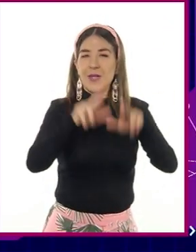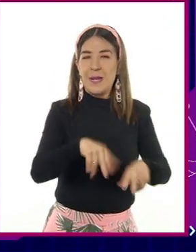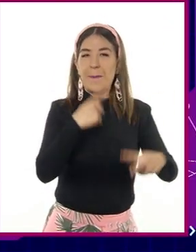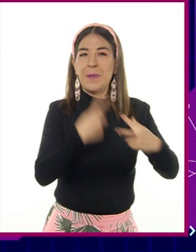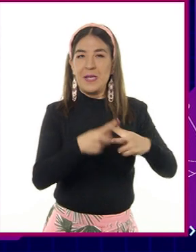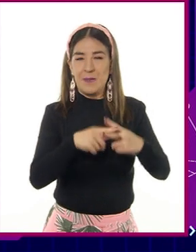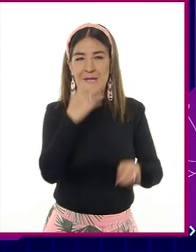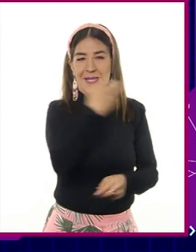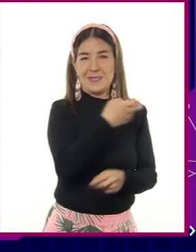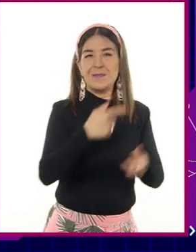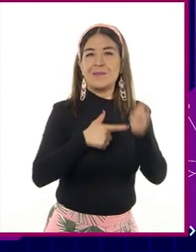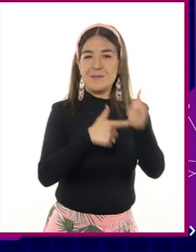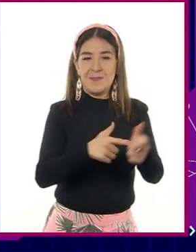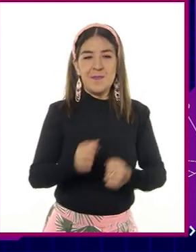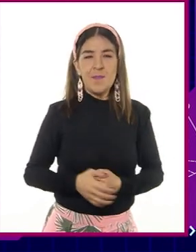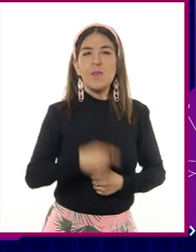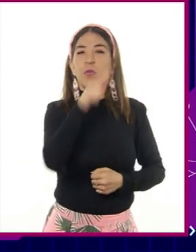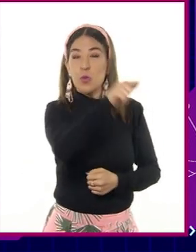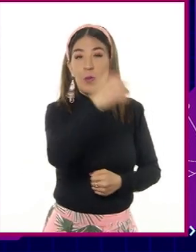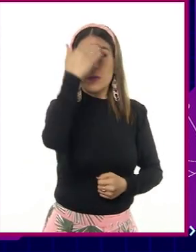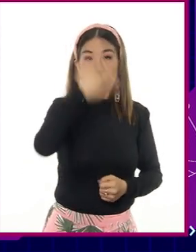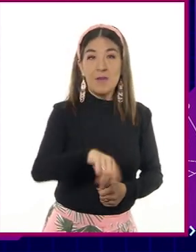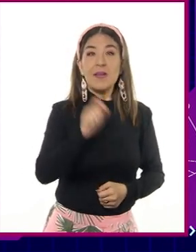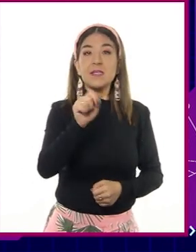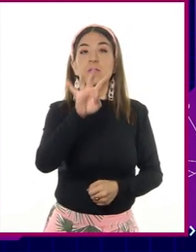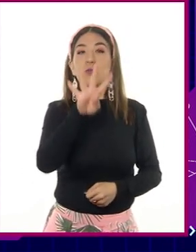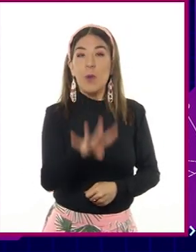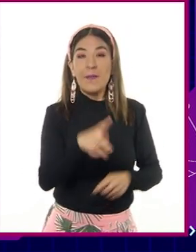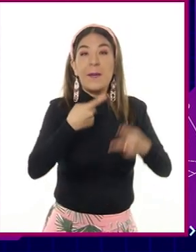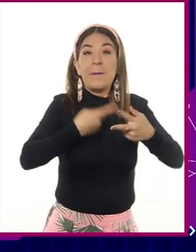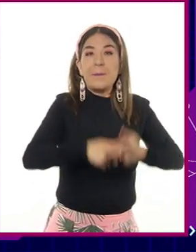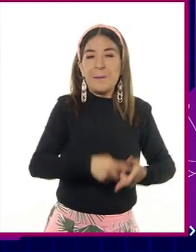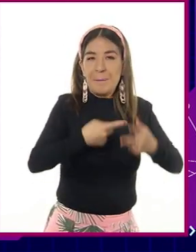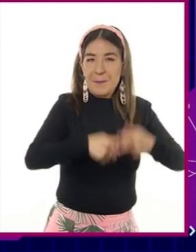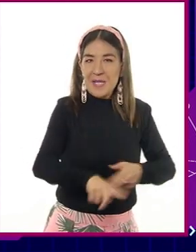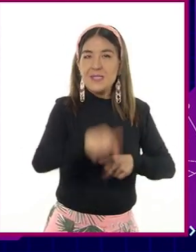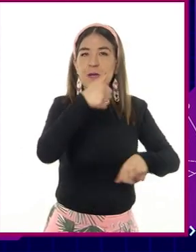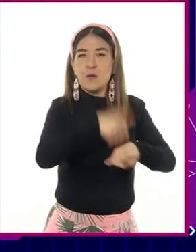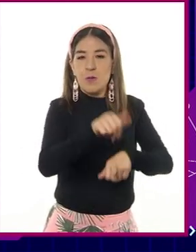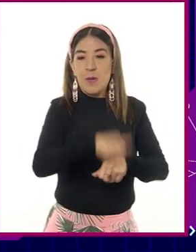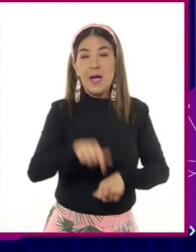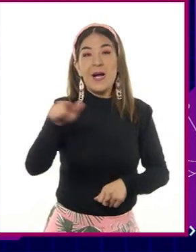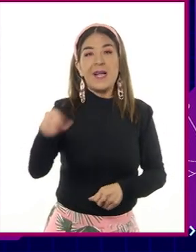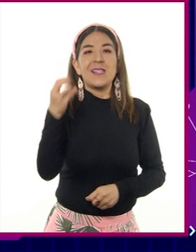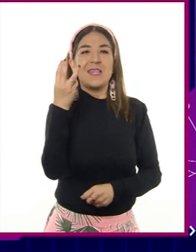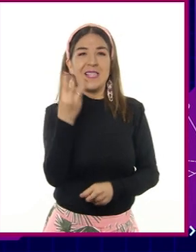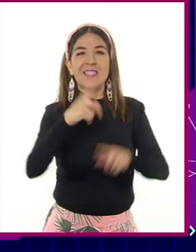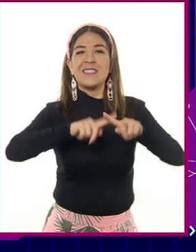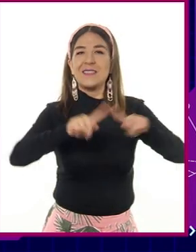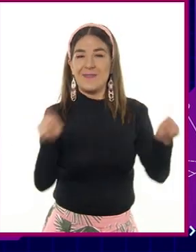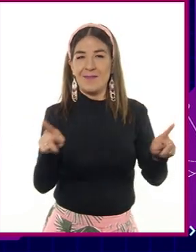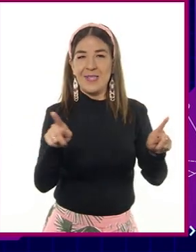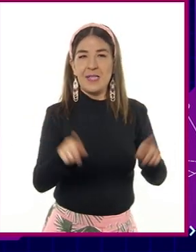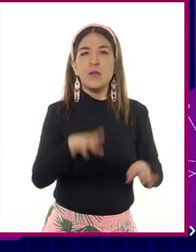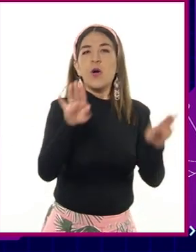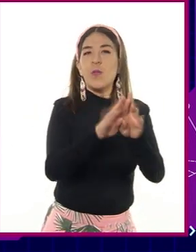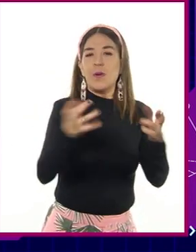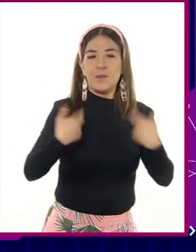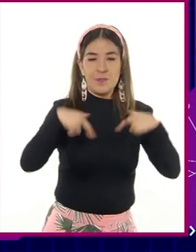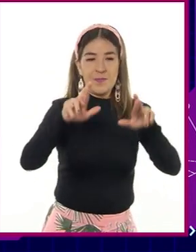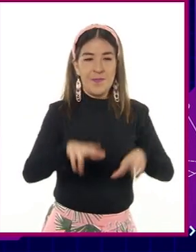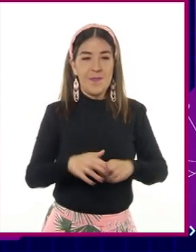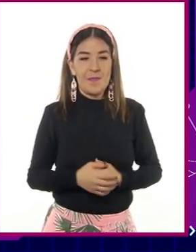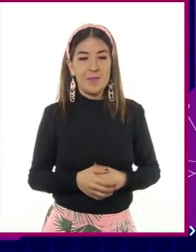para esta sucesión, sabiendo que 4 es el primer término y 3 la diferencia. En la expresión